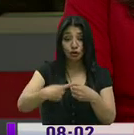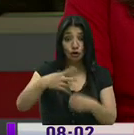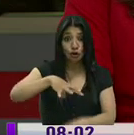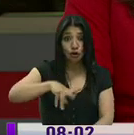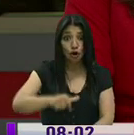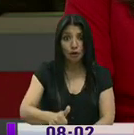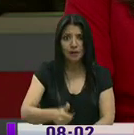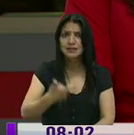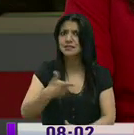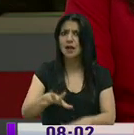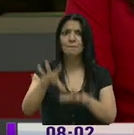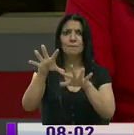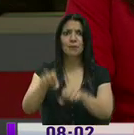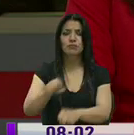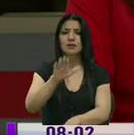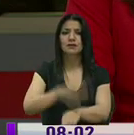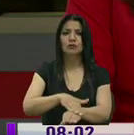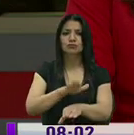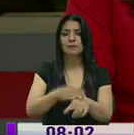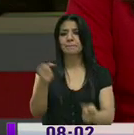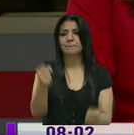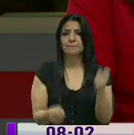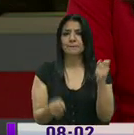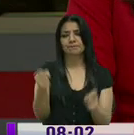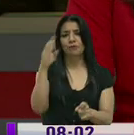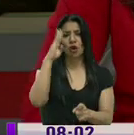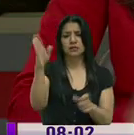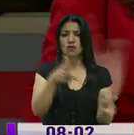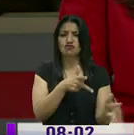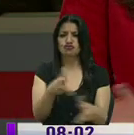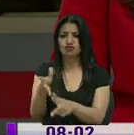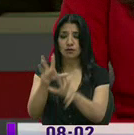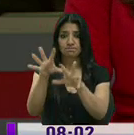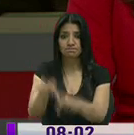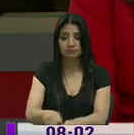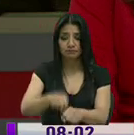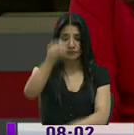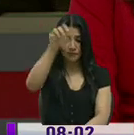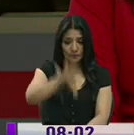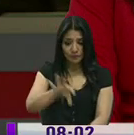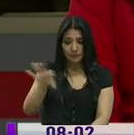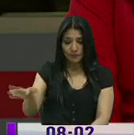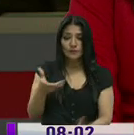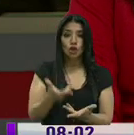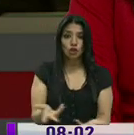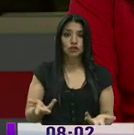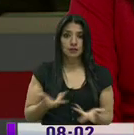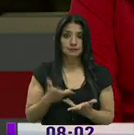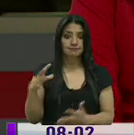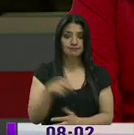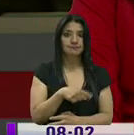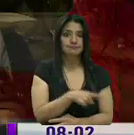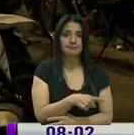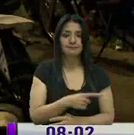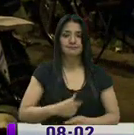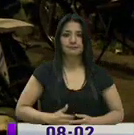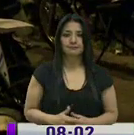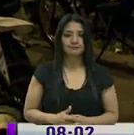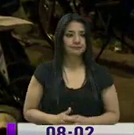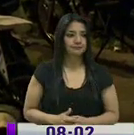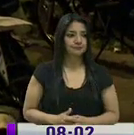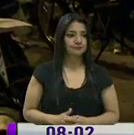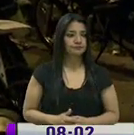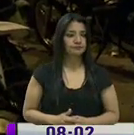persecución policial en el vehículo en el que se movilizaban aparecieron algunos artículos que fueron récord por el afectado los sospechosos